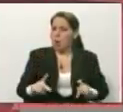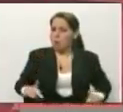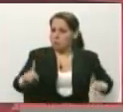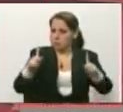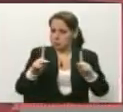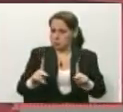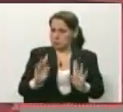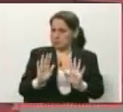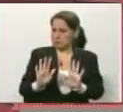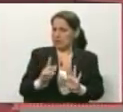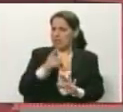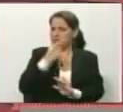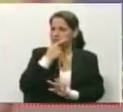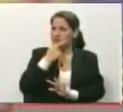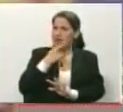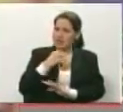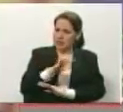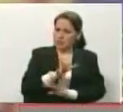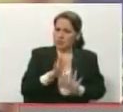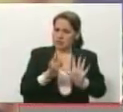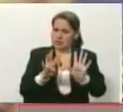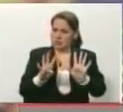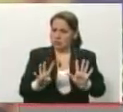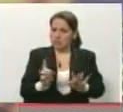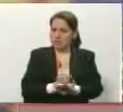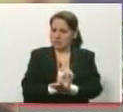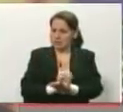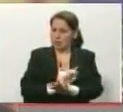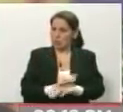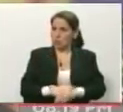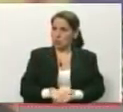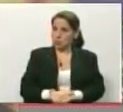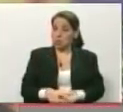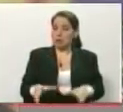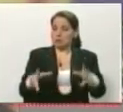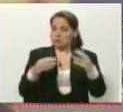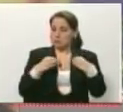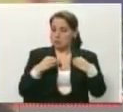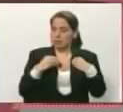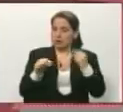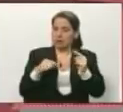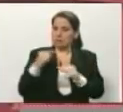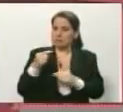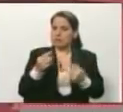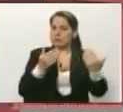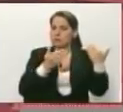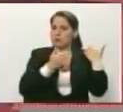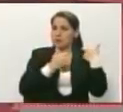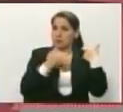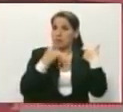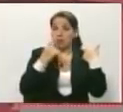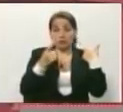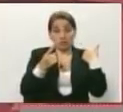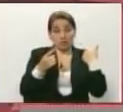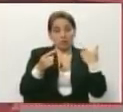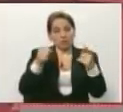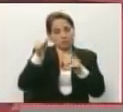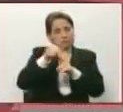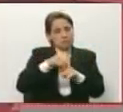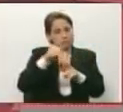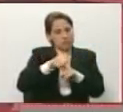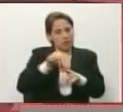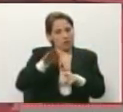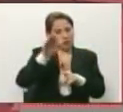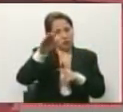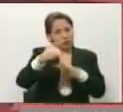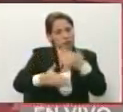Tan facilito, en 49 segundos, un discurso para asumir la responsabilidad y para decir, vamos a seguir luchando.